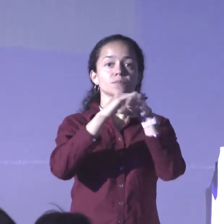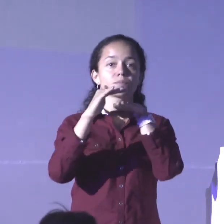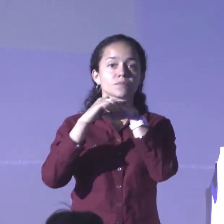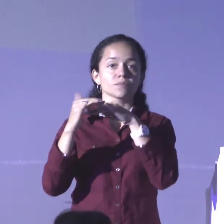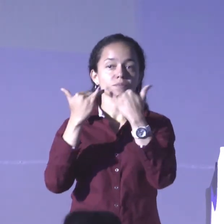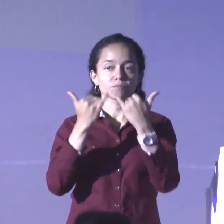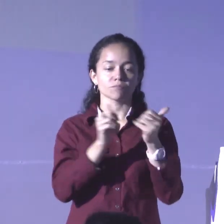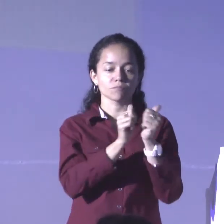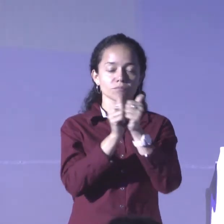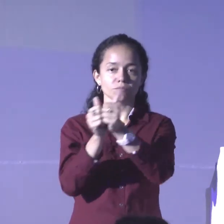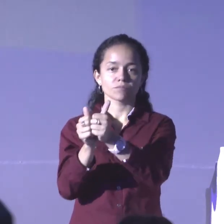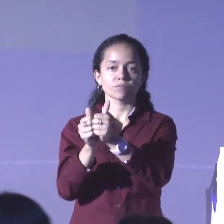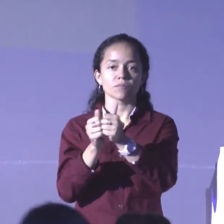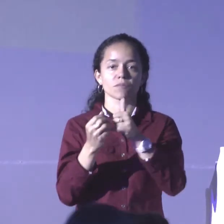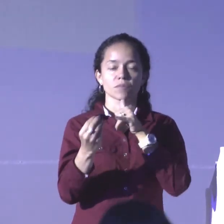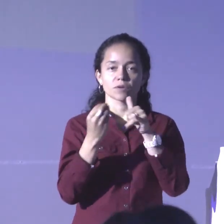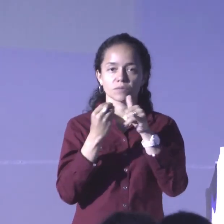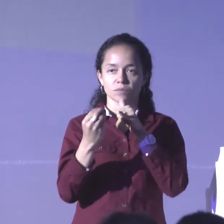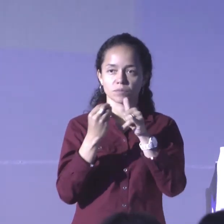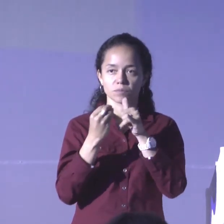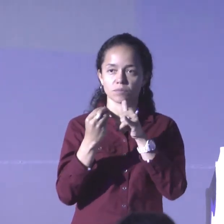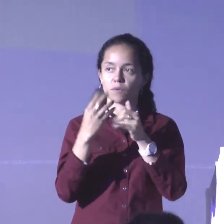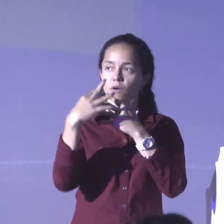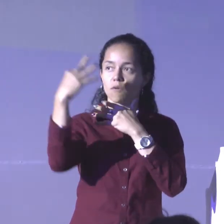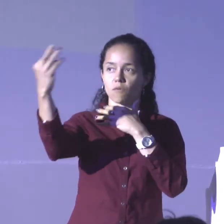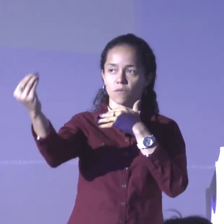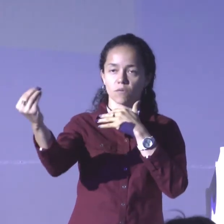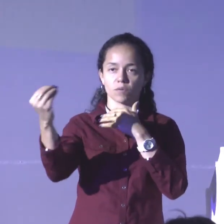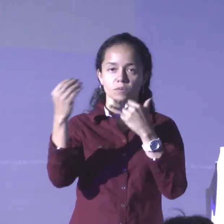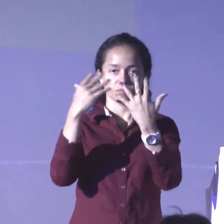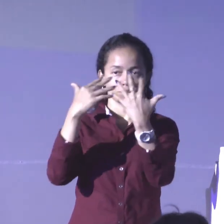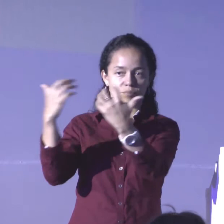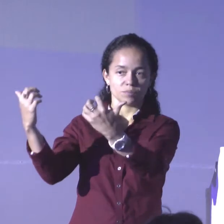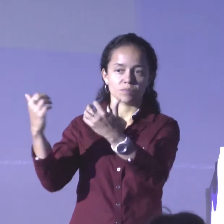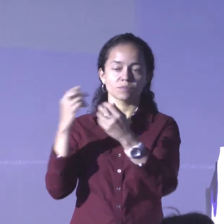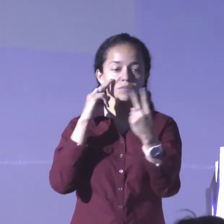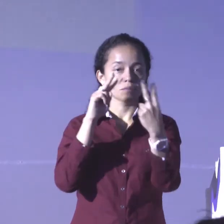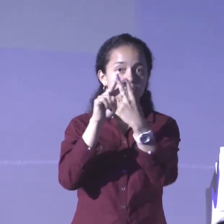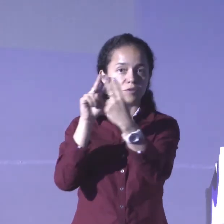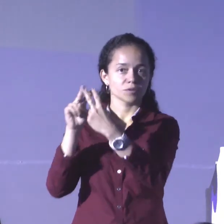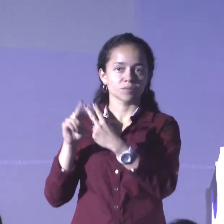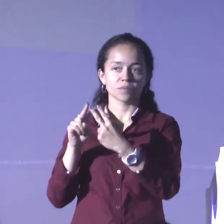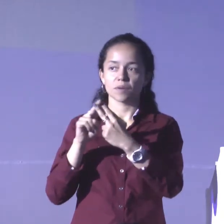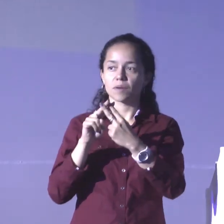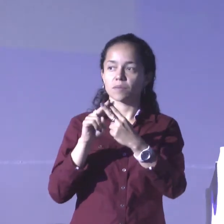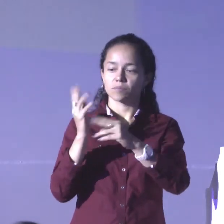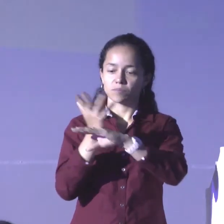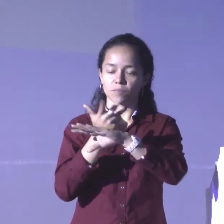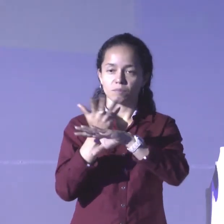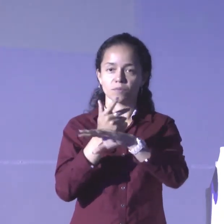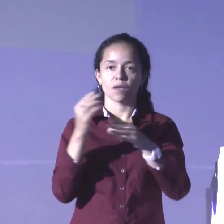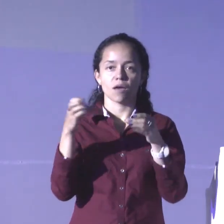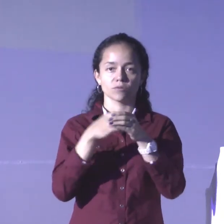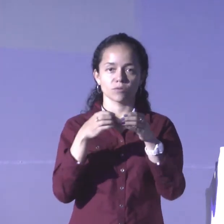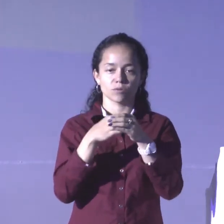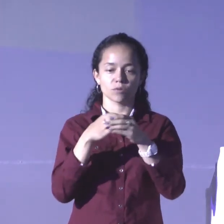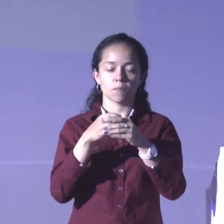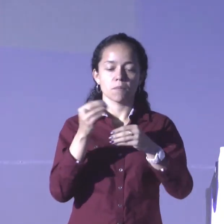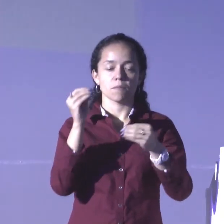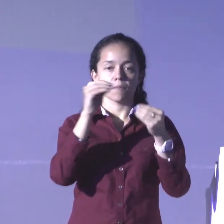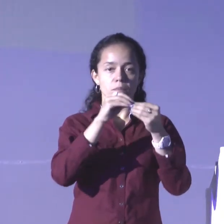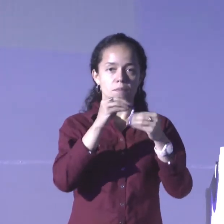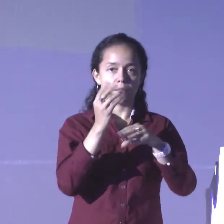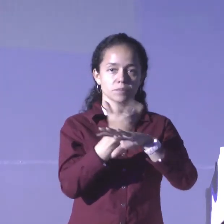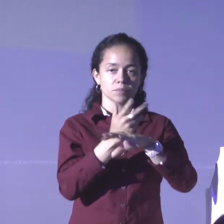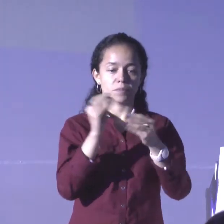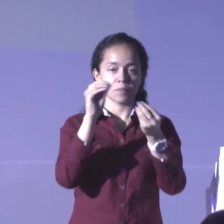nos acompañen a disfrutar de un refrigerio afuera del auditorio y que sea el momento para que conozcan las artesanías de la Asociación Más Arte,